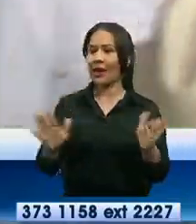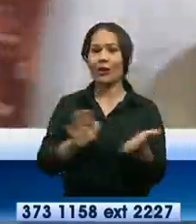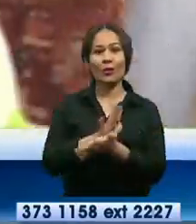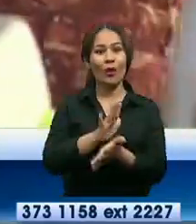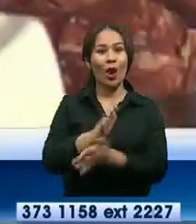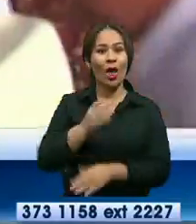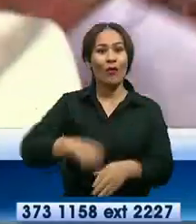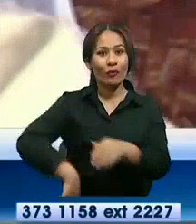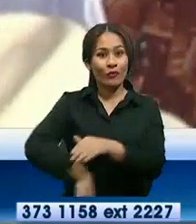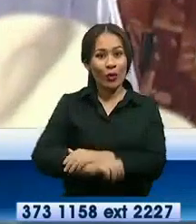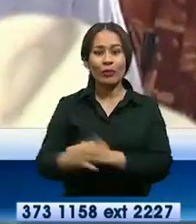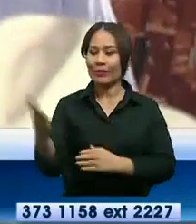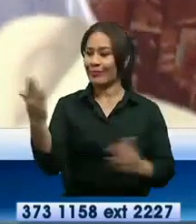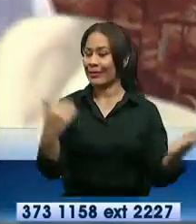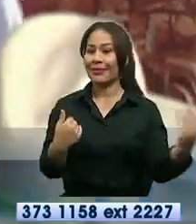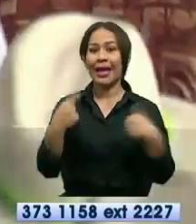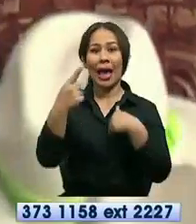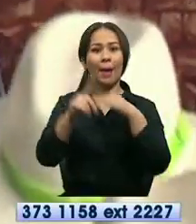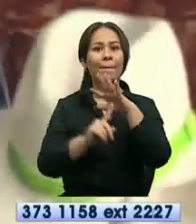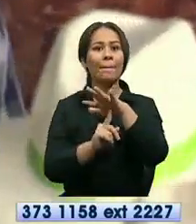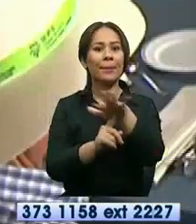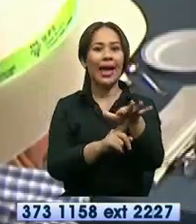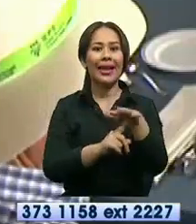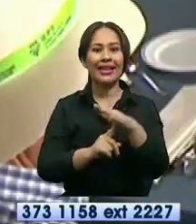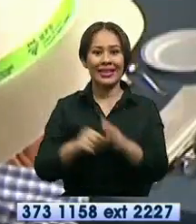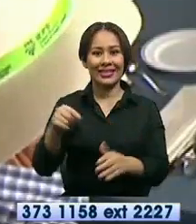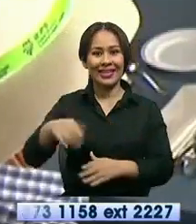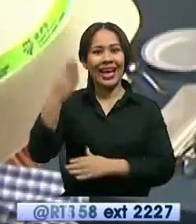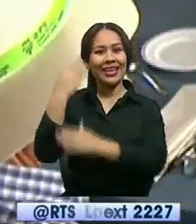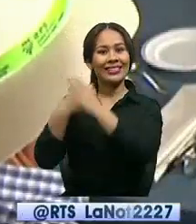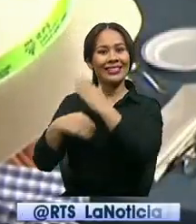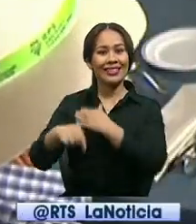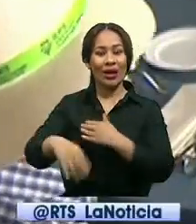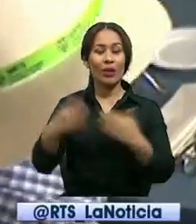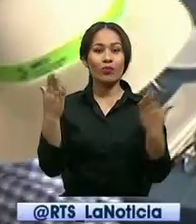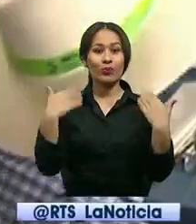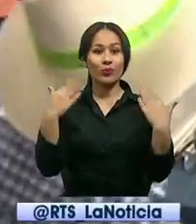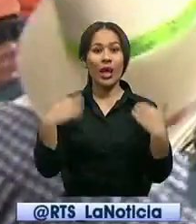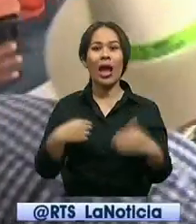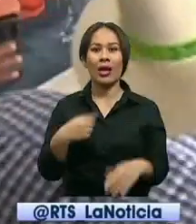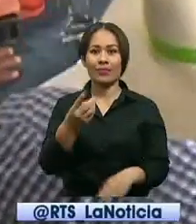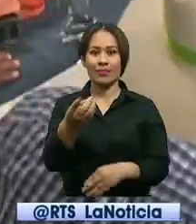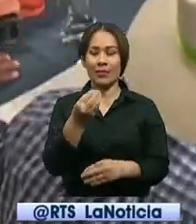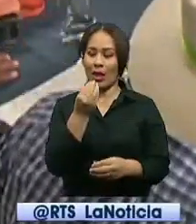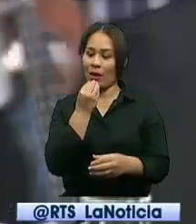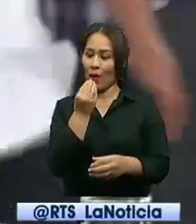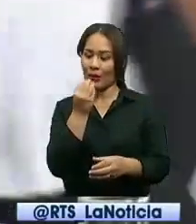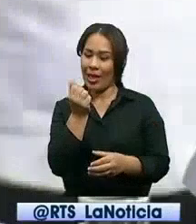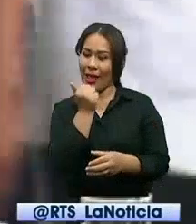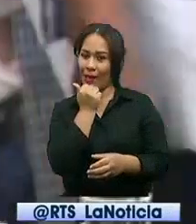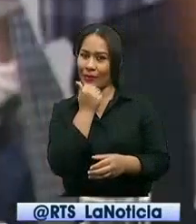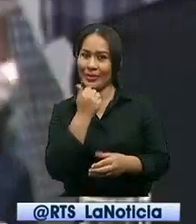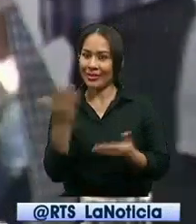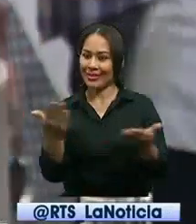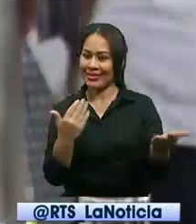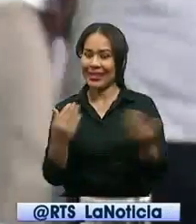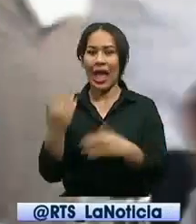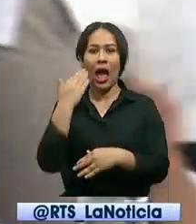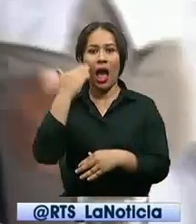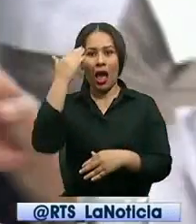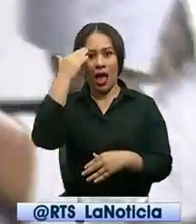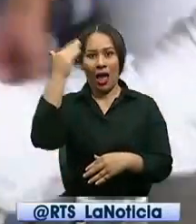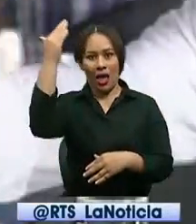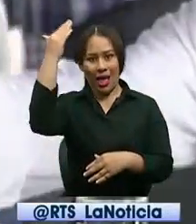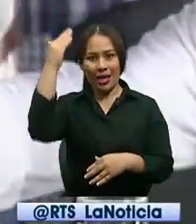El recorrido terminó en el Parque Histórico de Guayaquil. Allí compartió un almuerzo con adultos mayores. Atrás quedó el